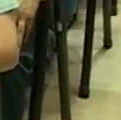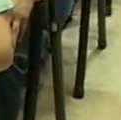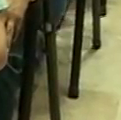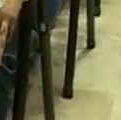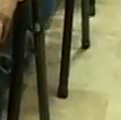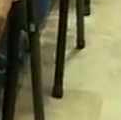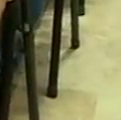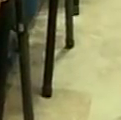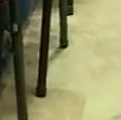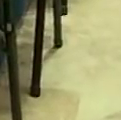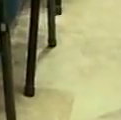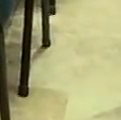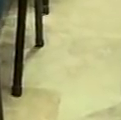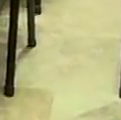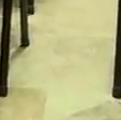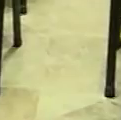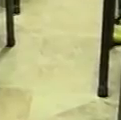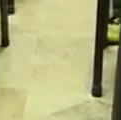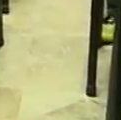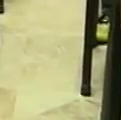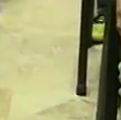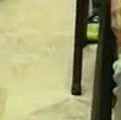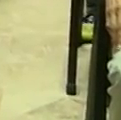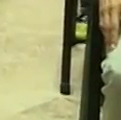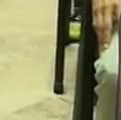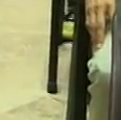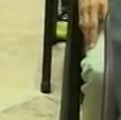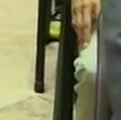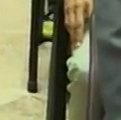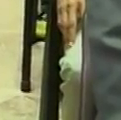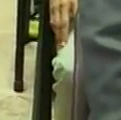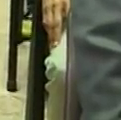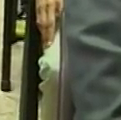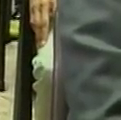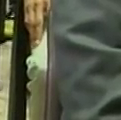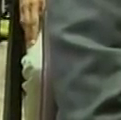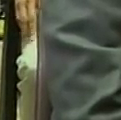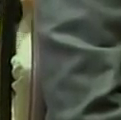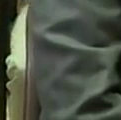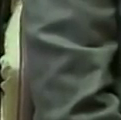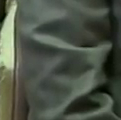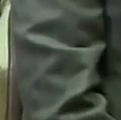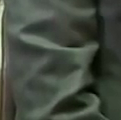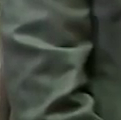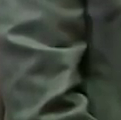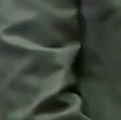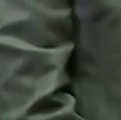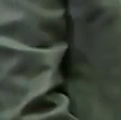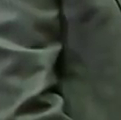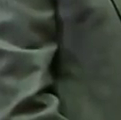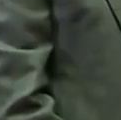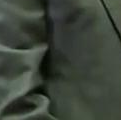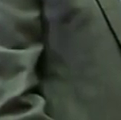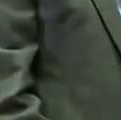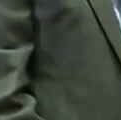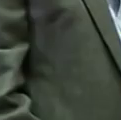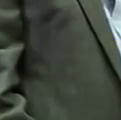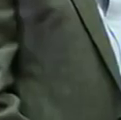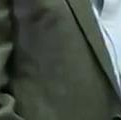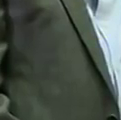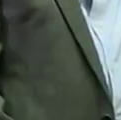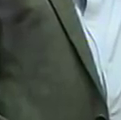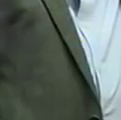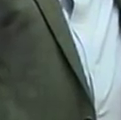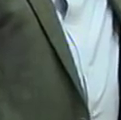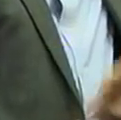Nacional Constituyente, que usted puede disfrutarlo a través de las pantallas de ANTV, señal del pueblo constituyente. El día de hoy, 30 de enero del año 2018, nos